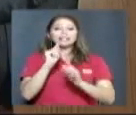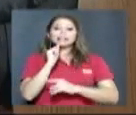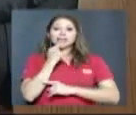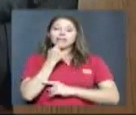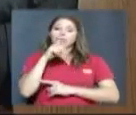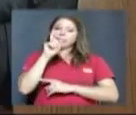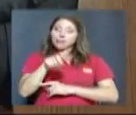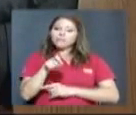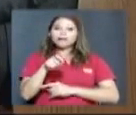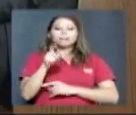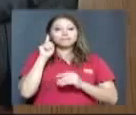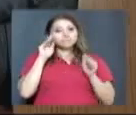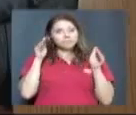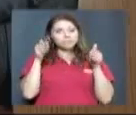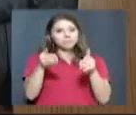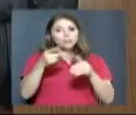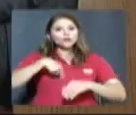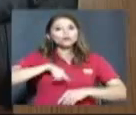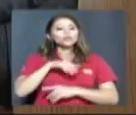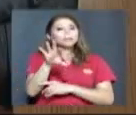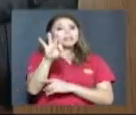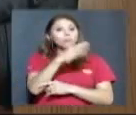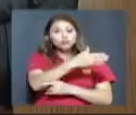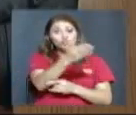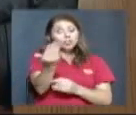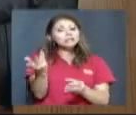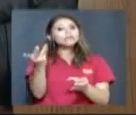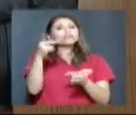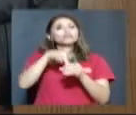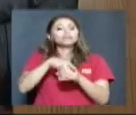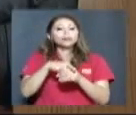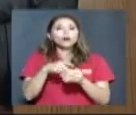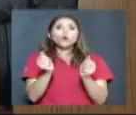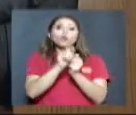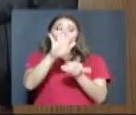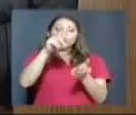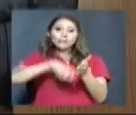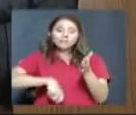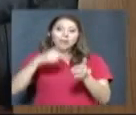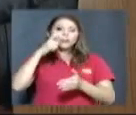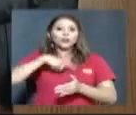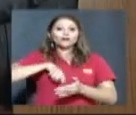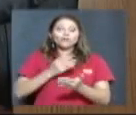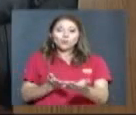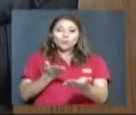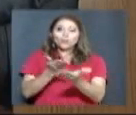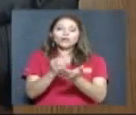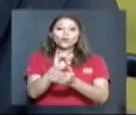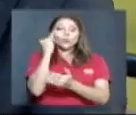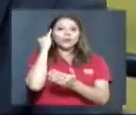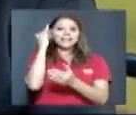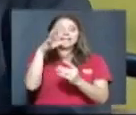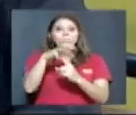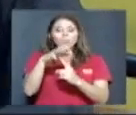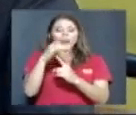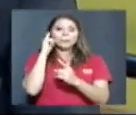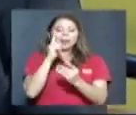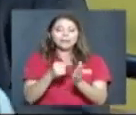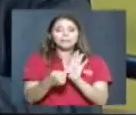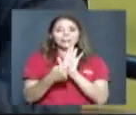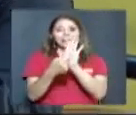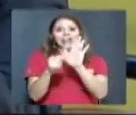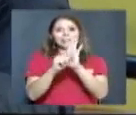este debate. Nosotros les invitamos a que se sumen al apoyo aportando con su firma, porque lo estamos proponiendo como una iniciativa popular para presentar a la Asamblea